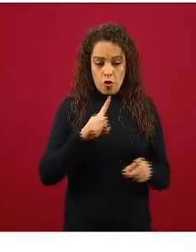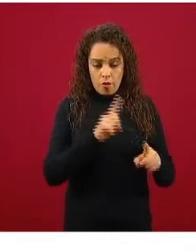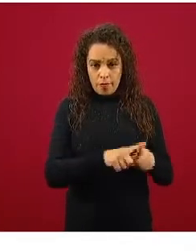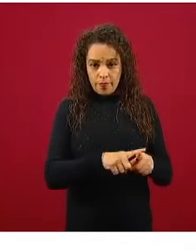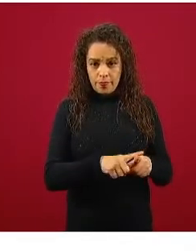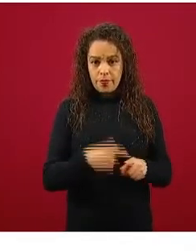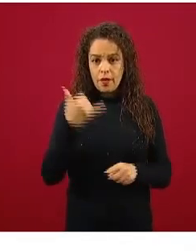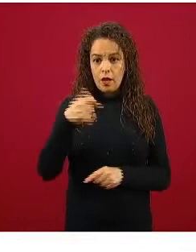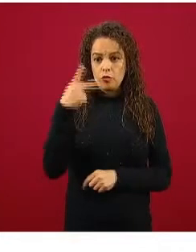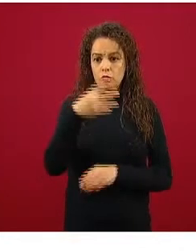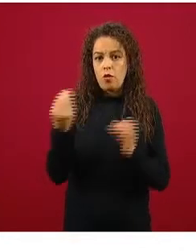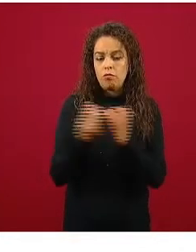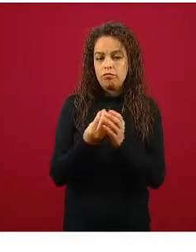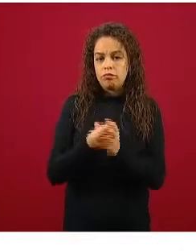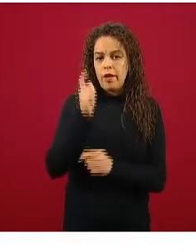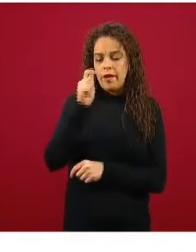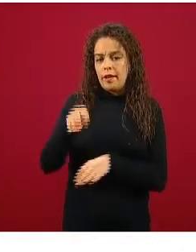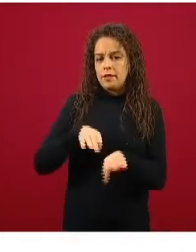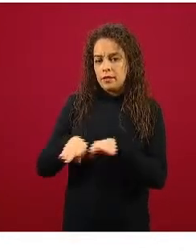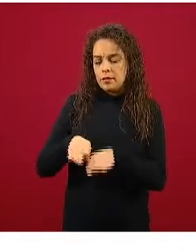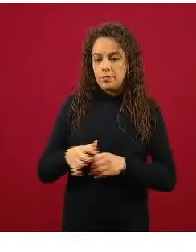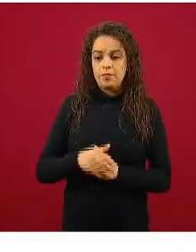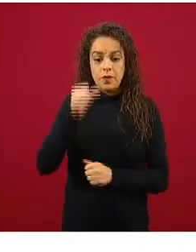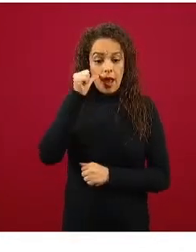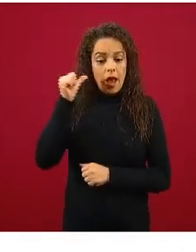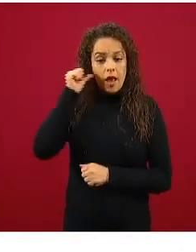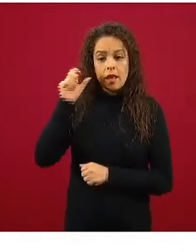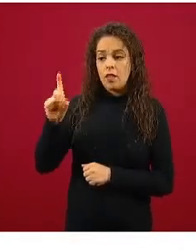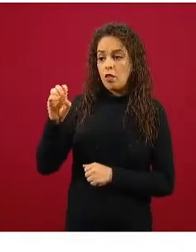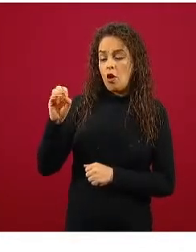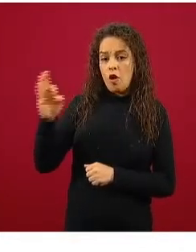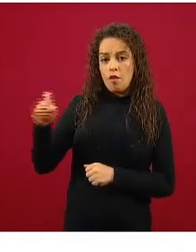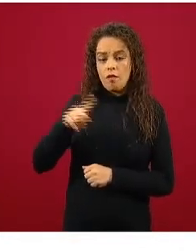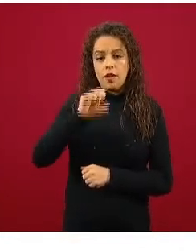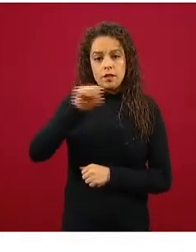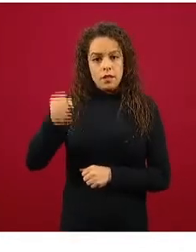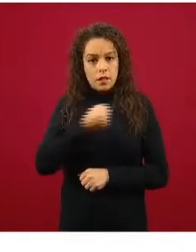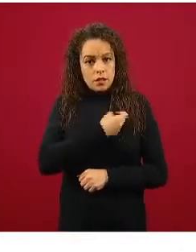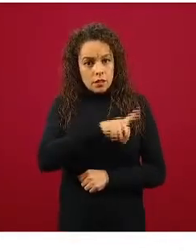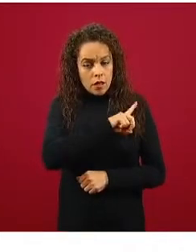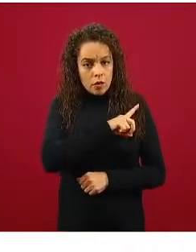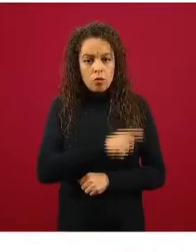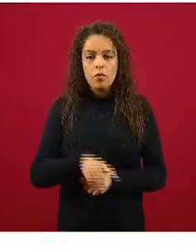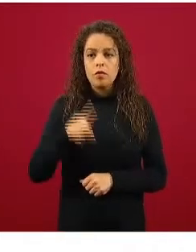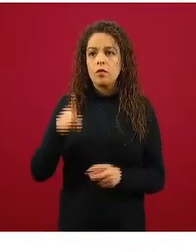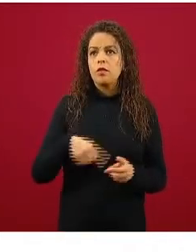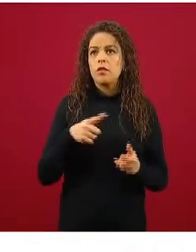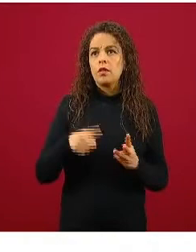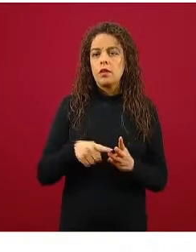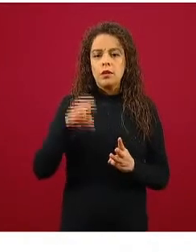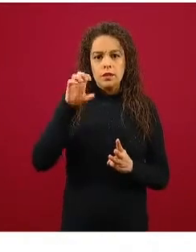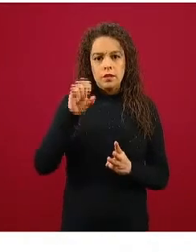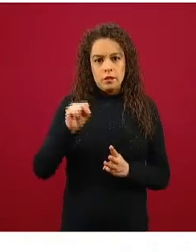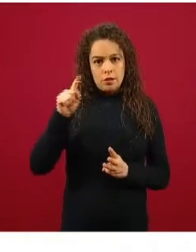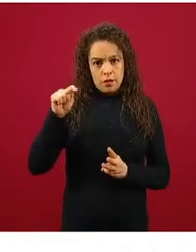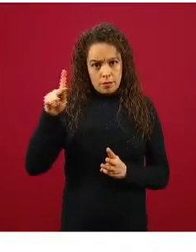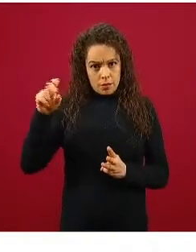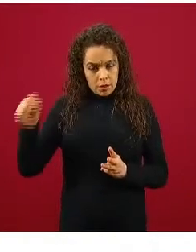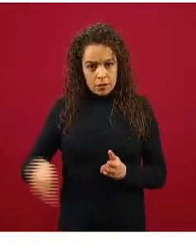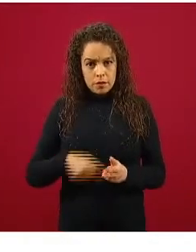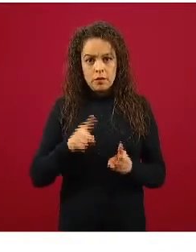razón. El día de ayer, en el Diario Oficial de la Federación, la Secretaría de Salud, la Secretaría del Trabajo, la de Economía y el Seguro